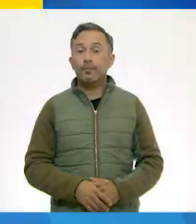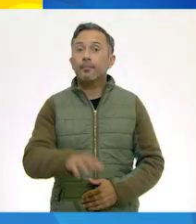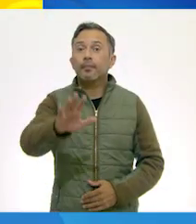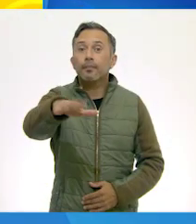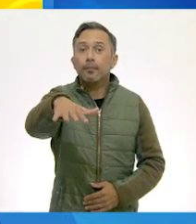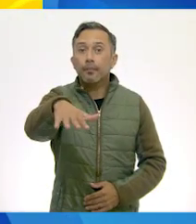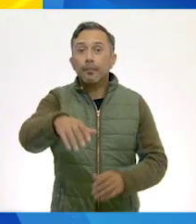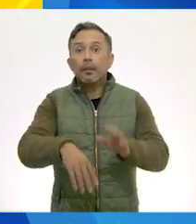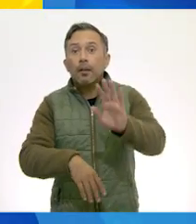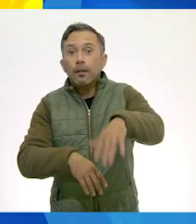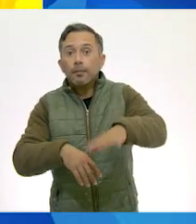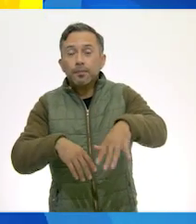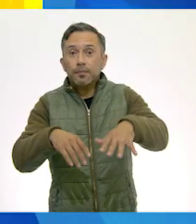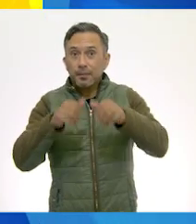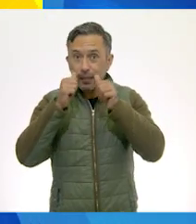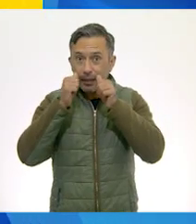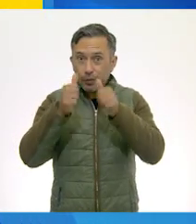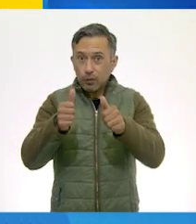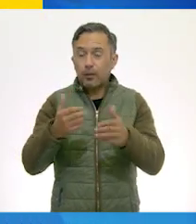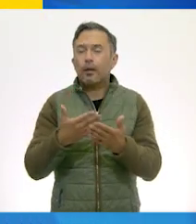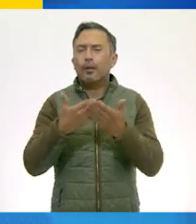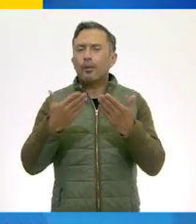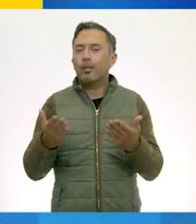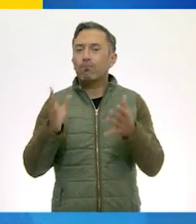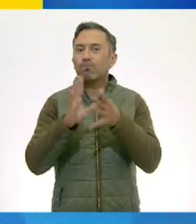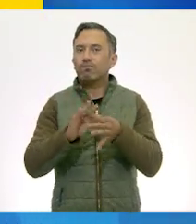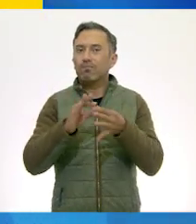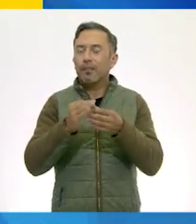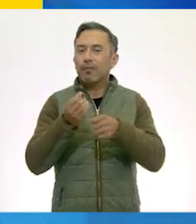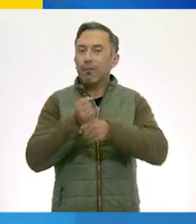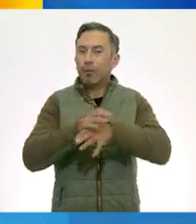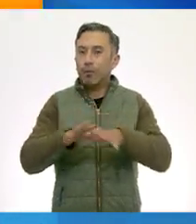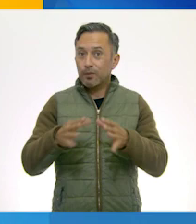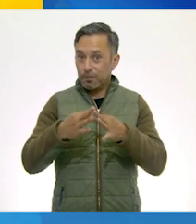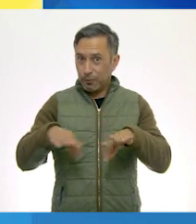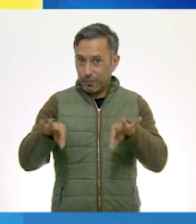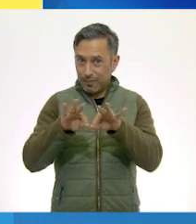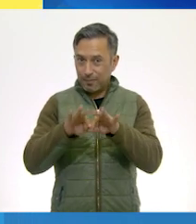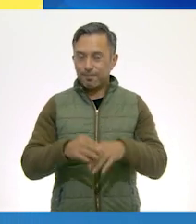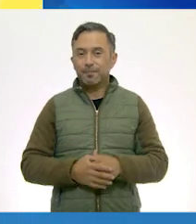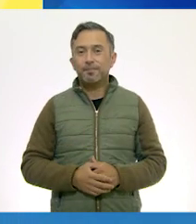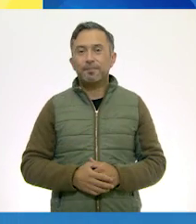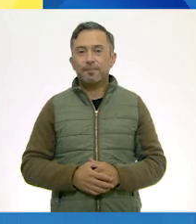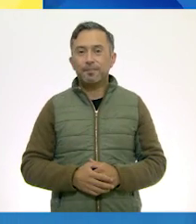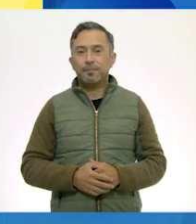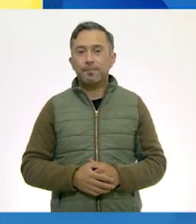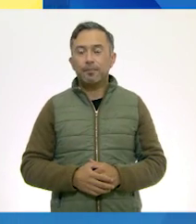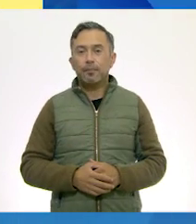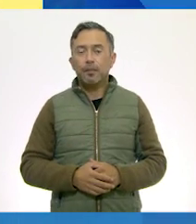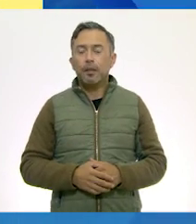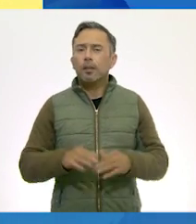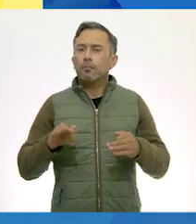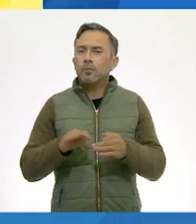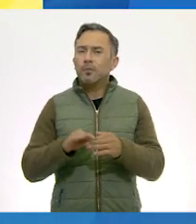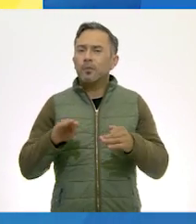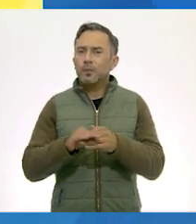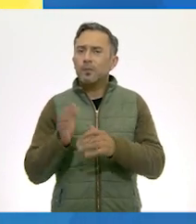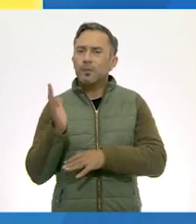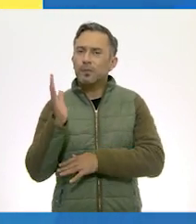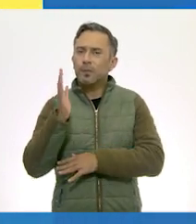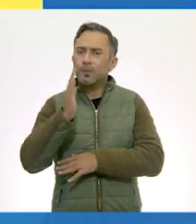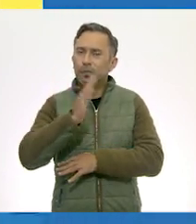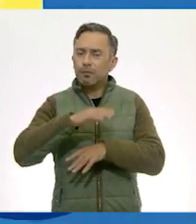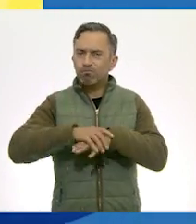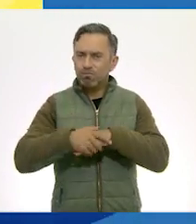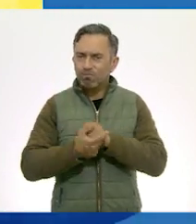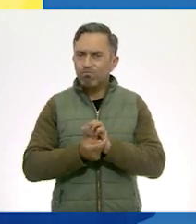¡Atención! ¡Atención! A continuación, información importante. Lavarnos las manos varias veces al día es